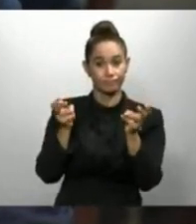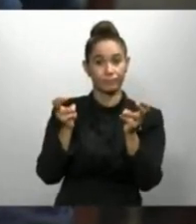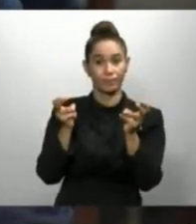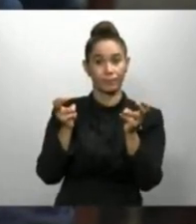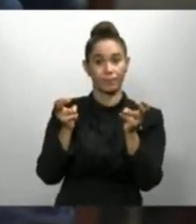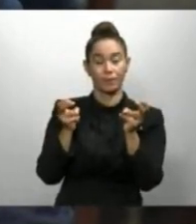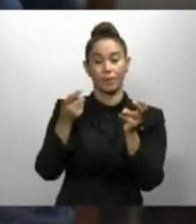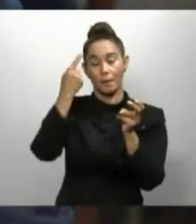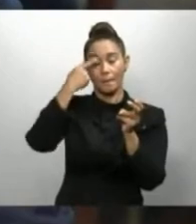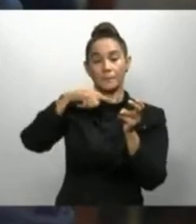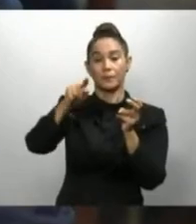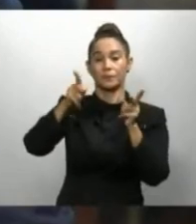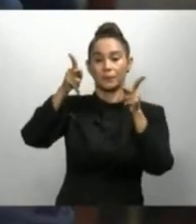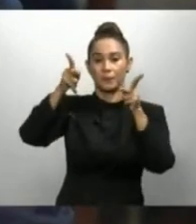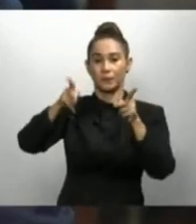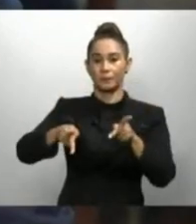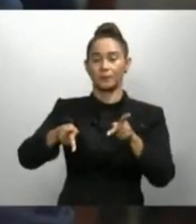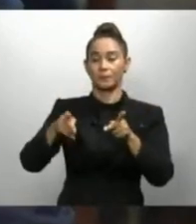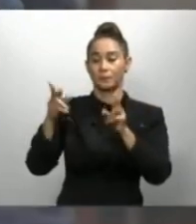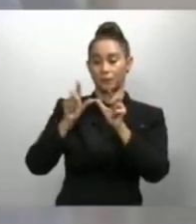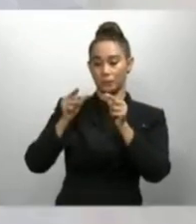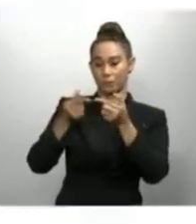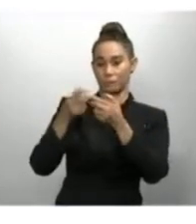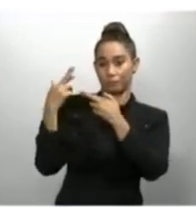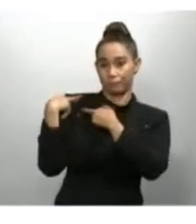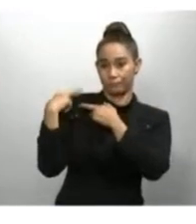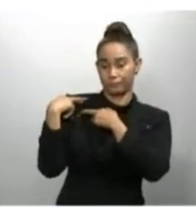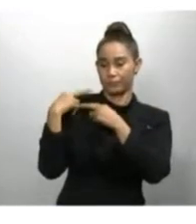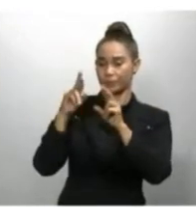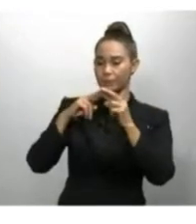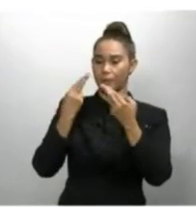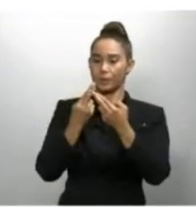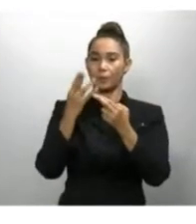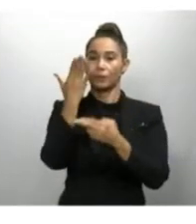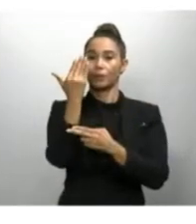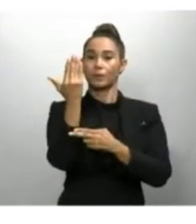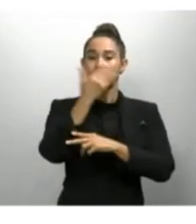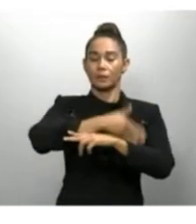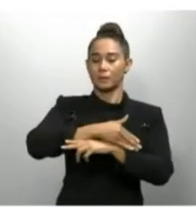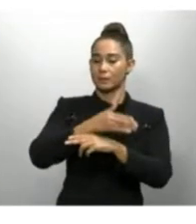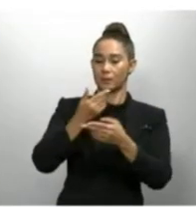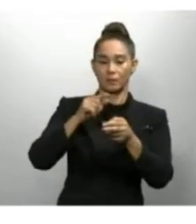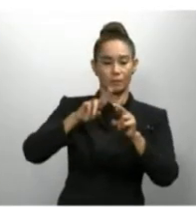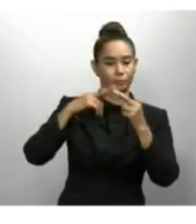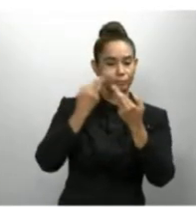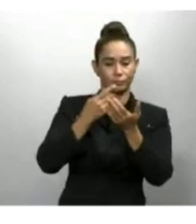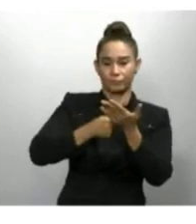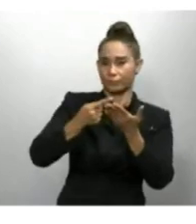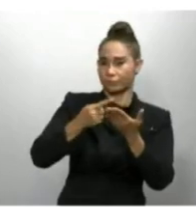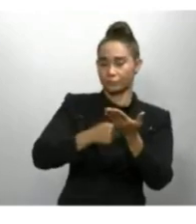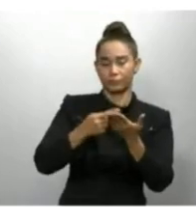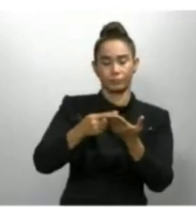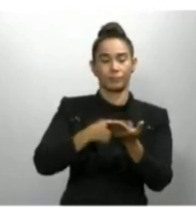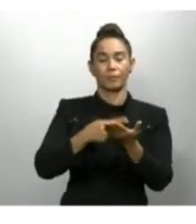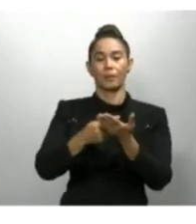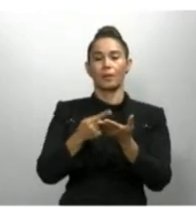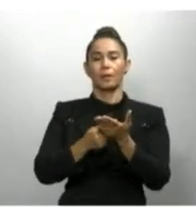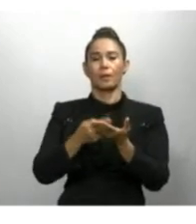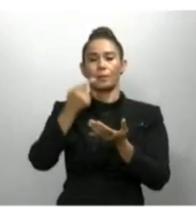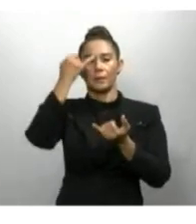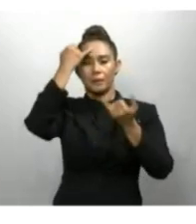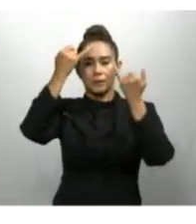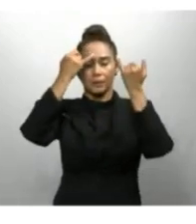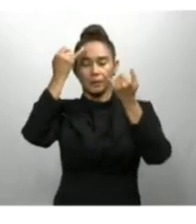entes responsables se reunirán cada 15 días en encuentro a ser coordinado por el Ministerio de Industria, Comercio y MIPYME para